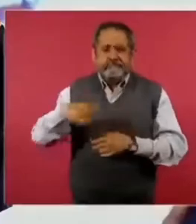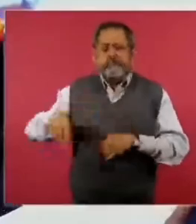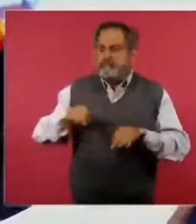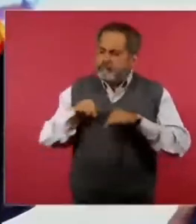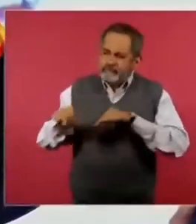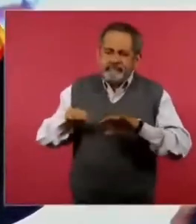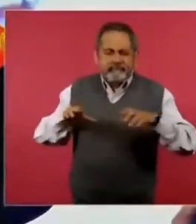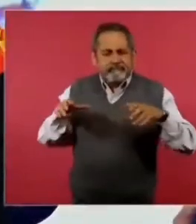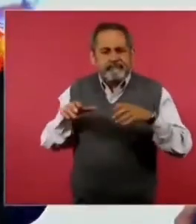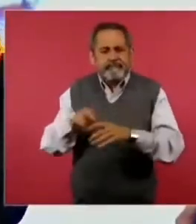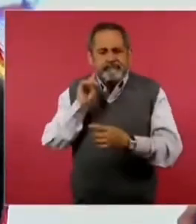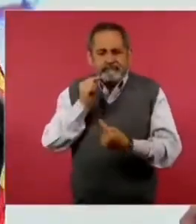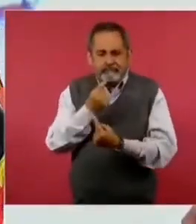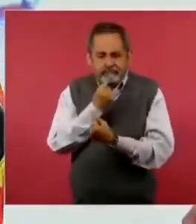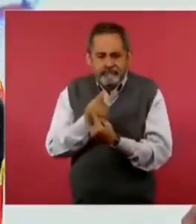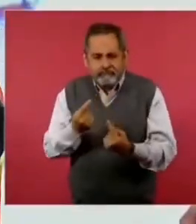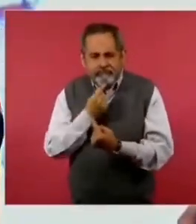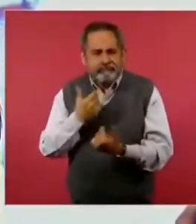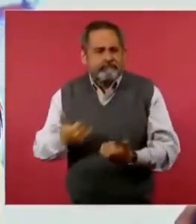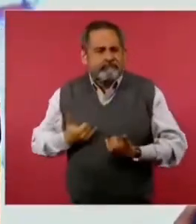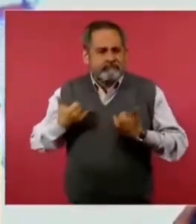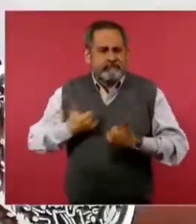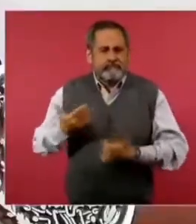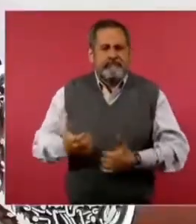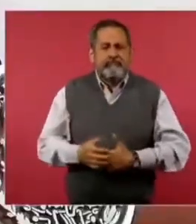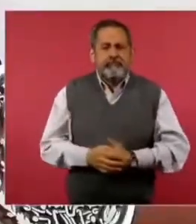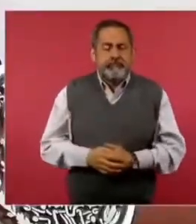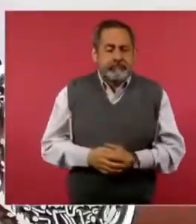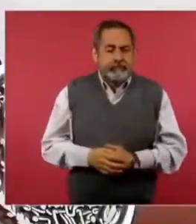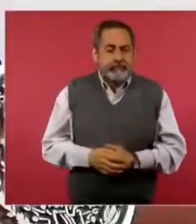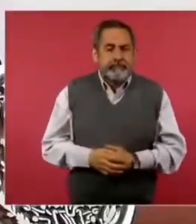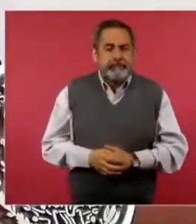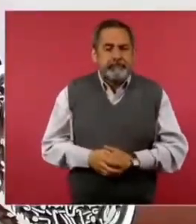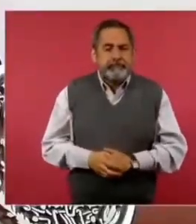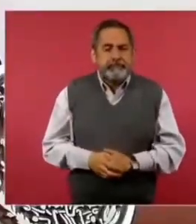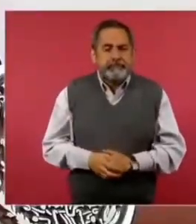de niñas, niños, jóvenes y adolescentes.